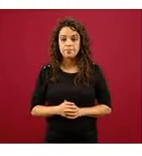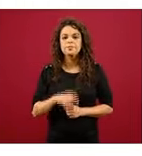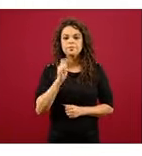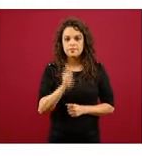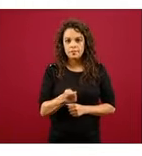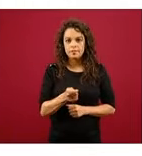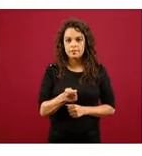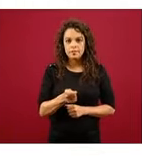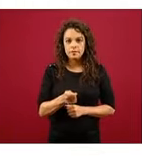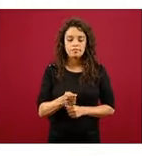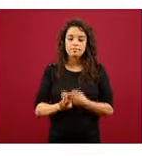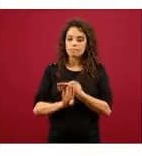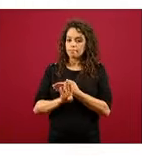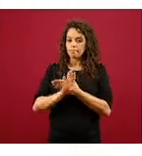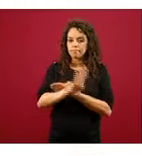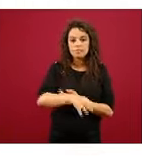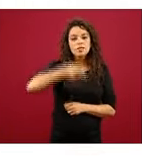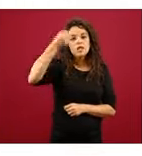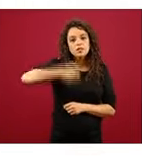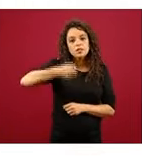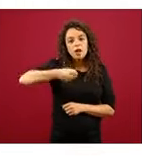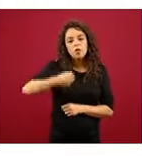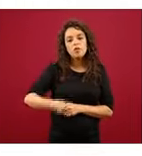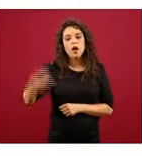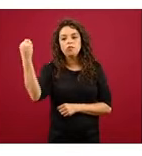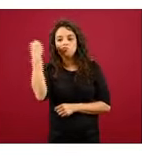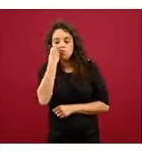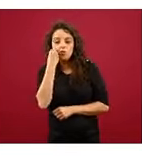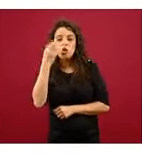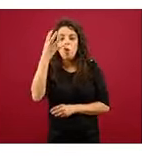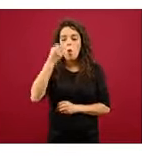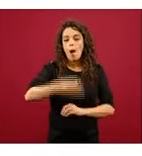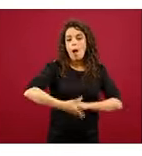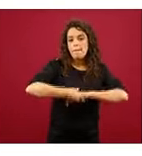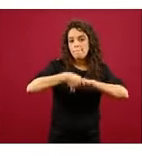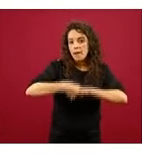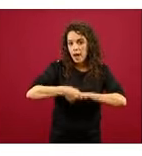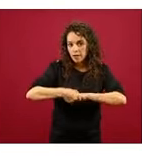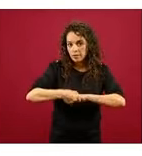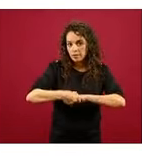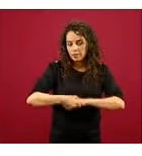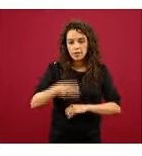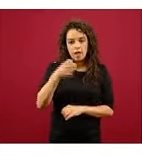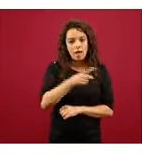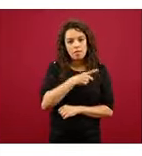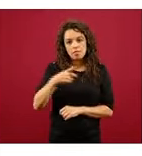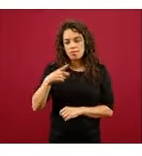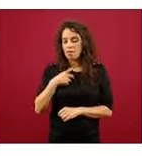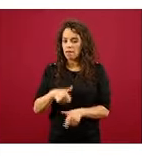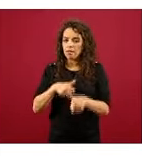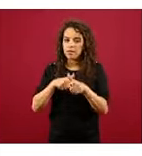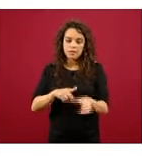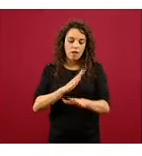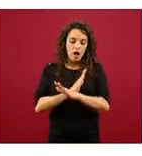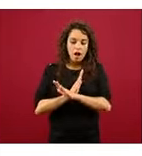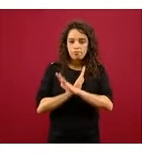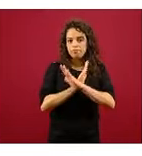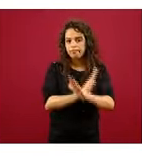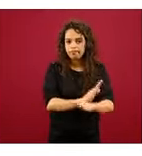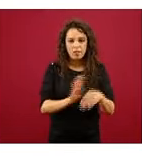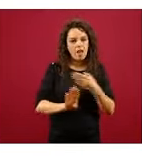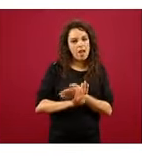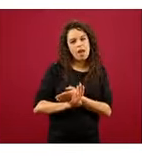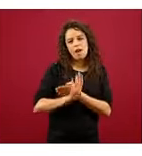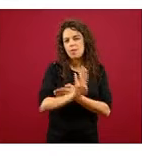evitar saludando de mano o de beso. Estas son actividades que vamos a tener que continuar haciendo. Entonces, es muy importante volver